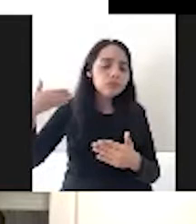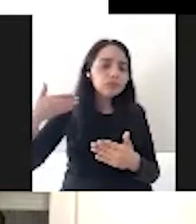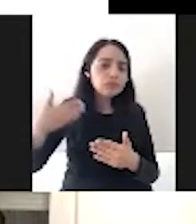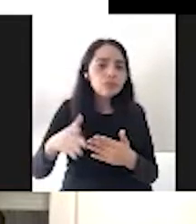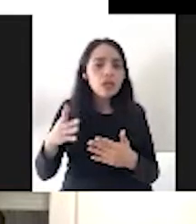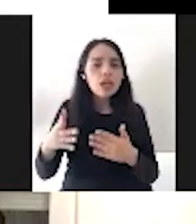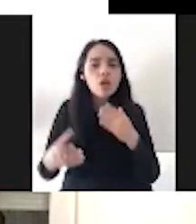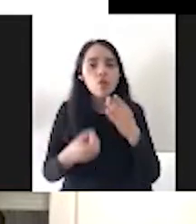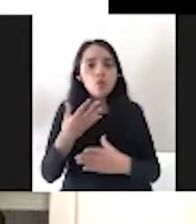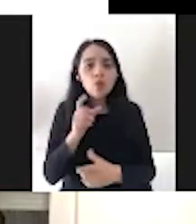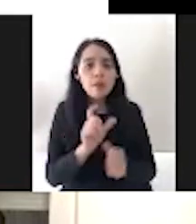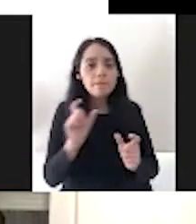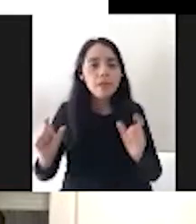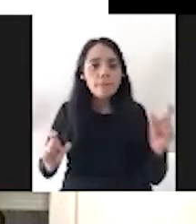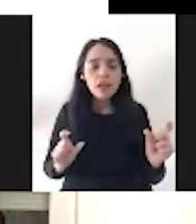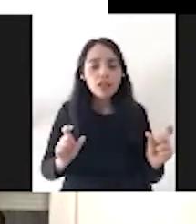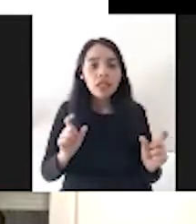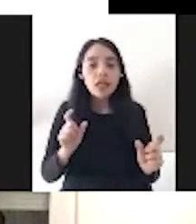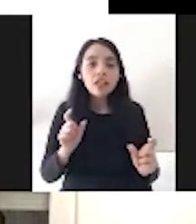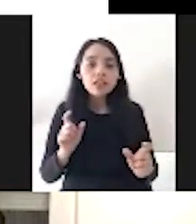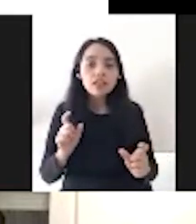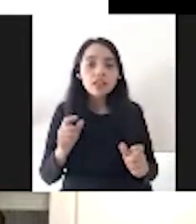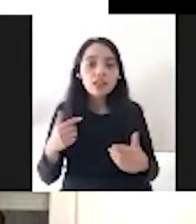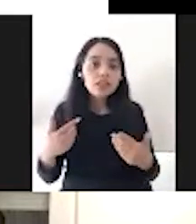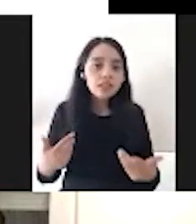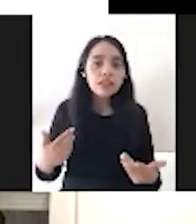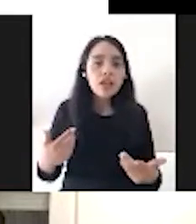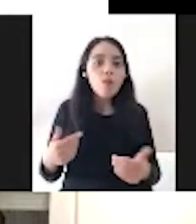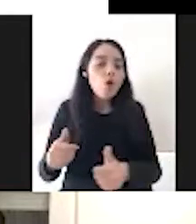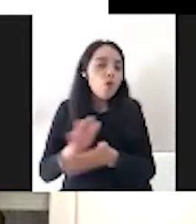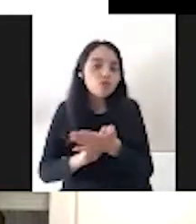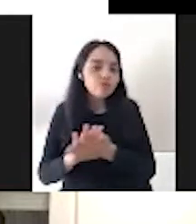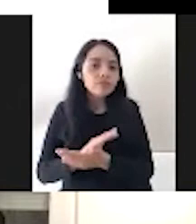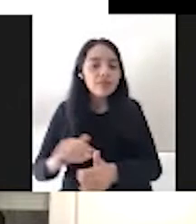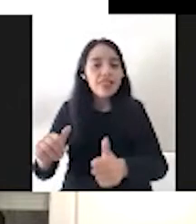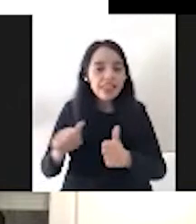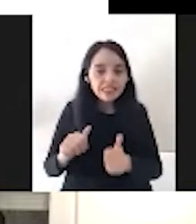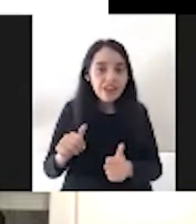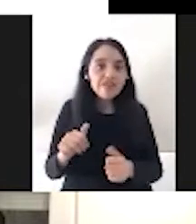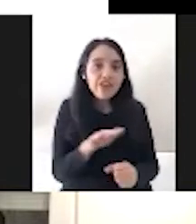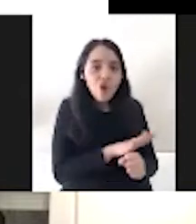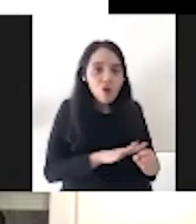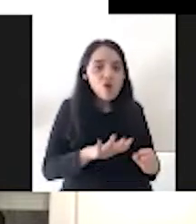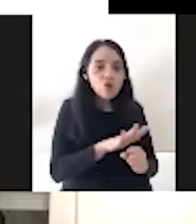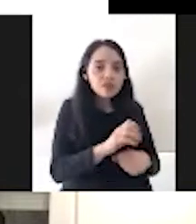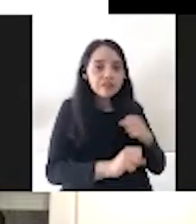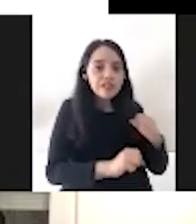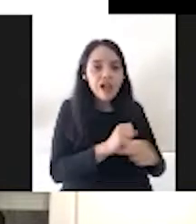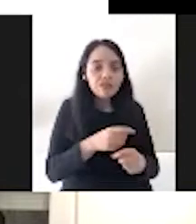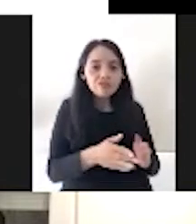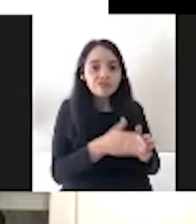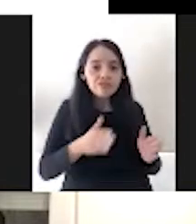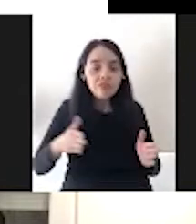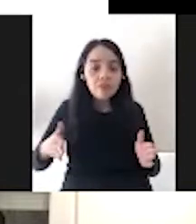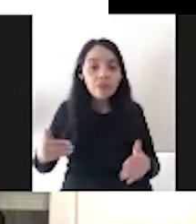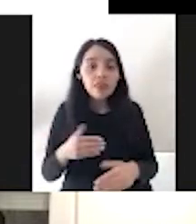cierto?, dependiendo, ya sea por los desafíos de cada época, por situaciones concretas, ¿no es cierto?,